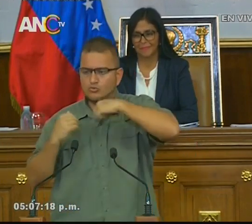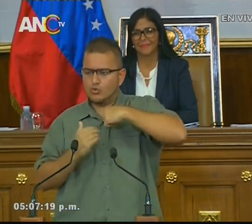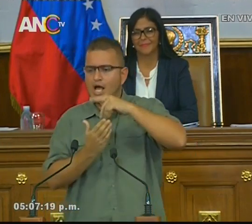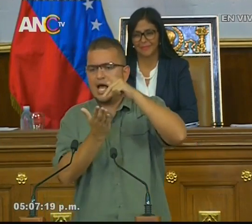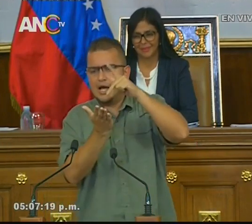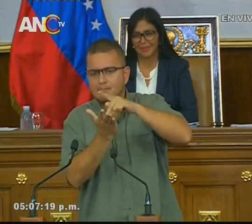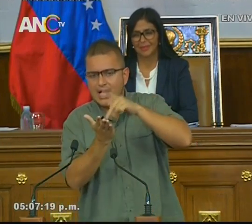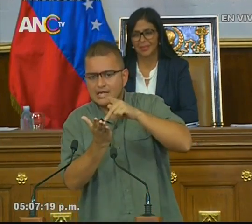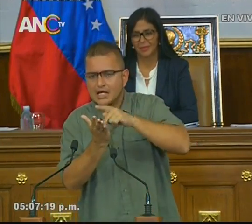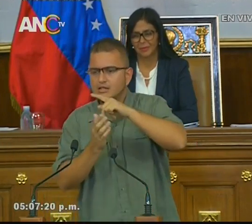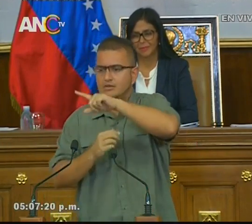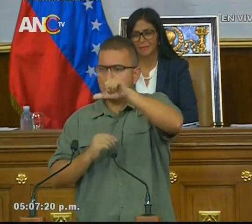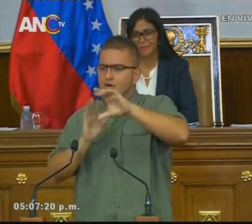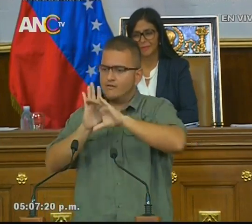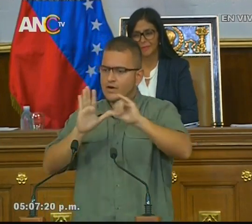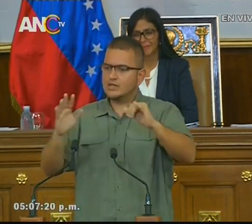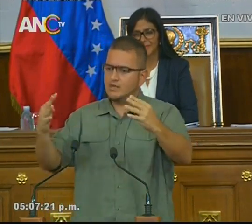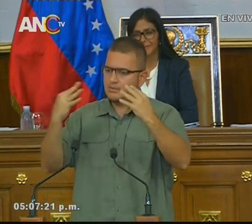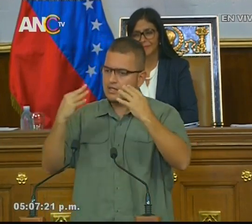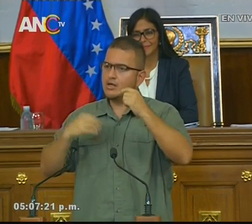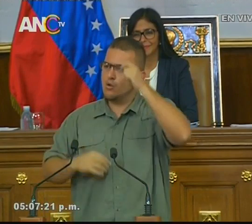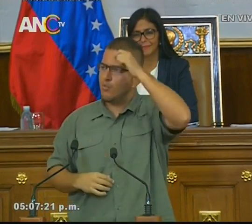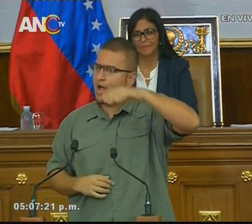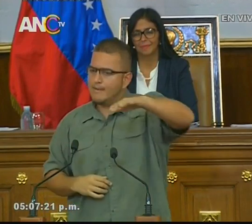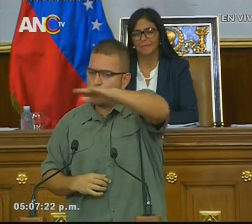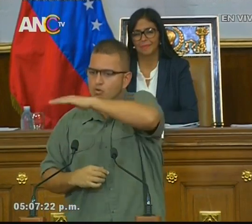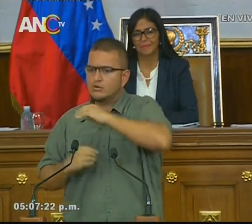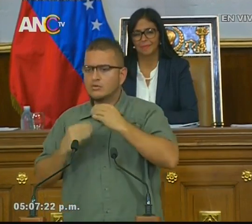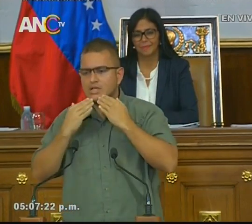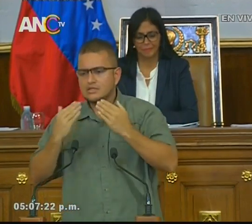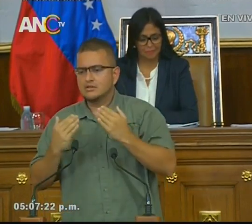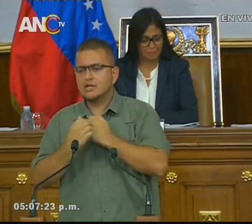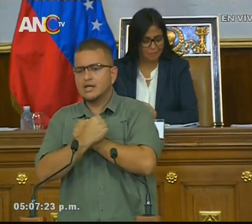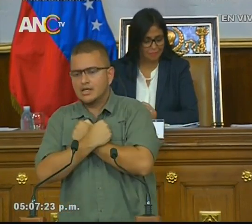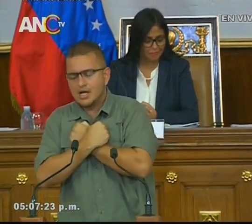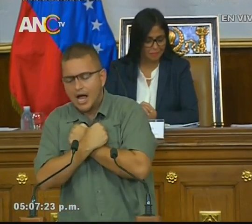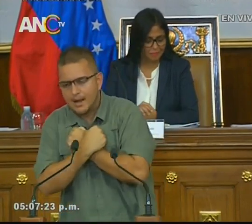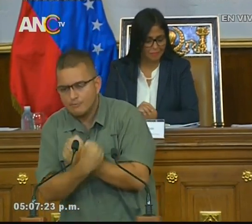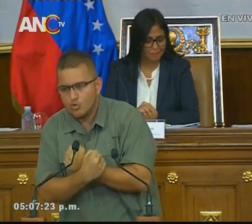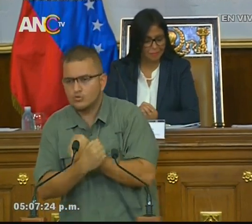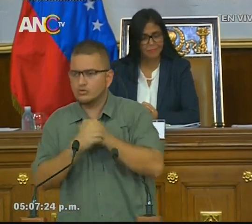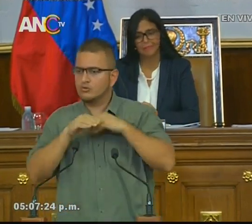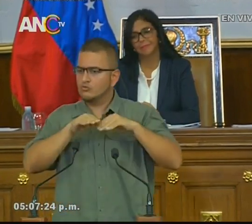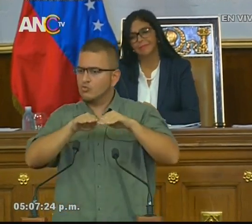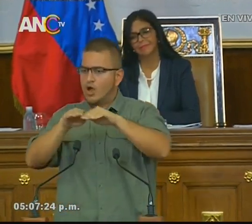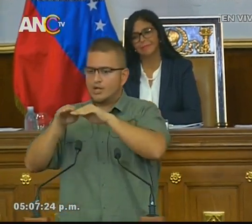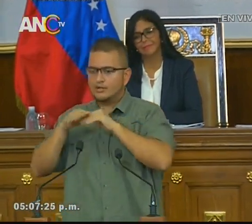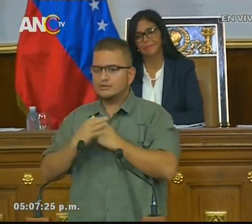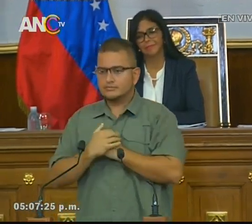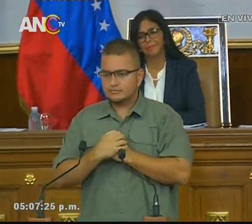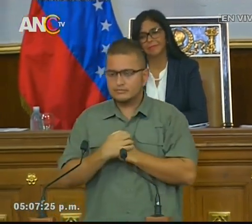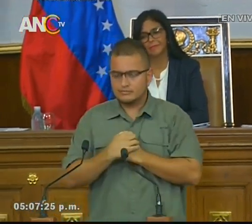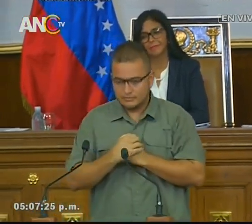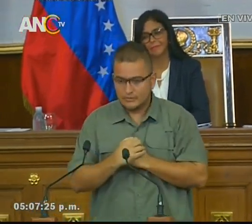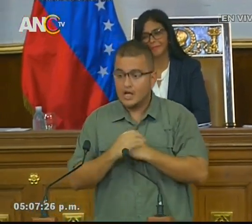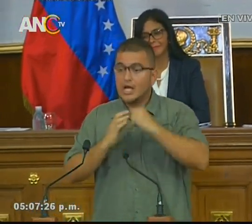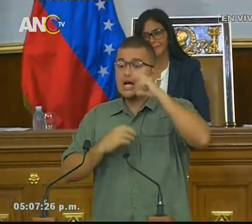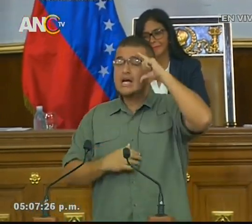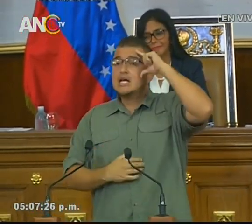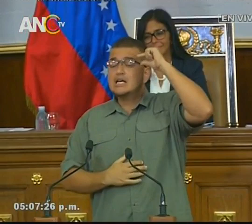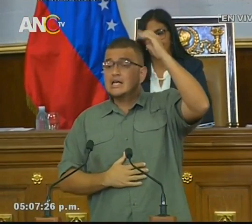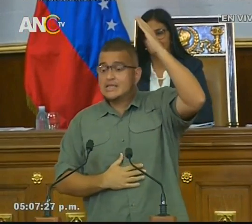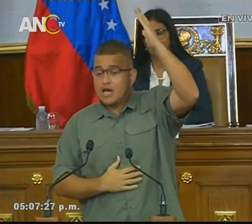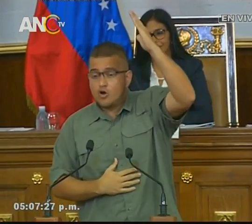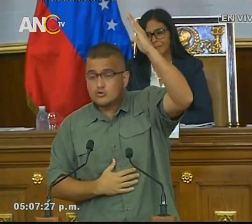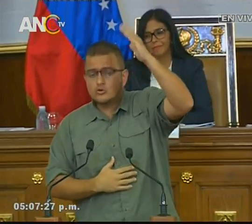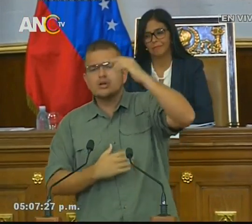Muchísimas gracias por permitirme participar el día de hoy, poder dar mi mensaje al pueblo venezolano, porque aquí